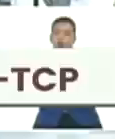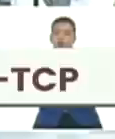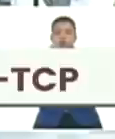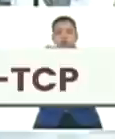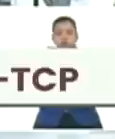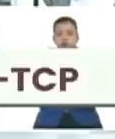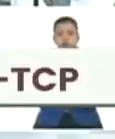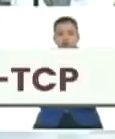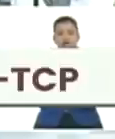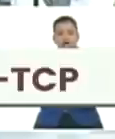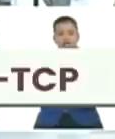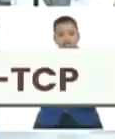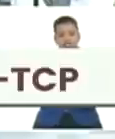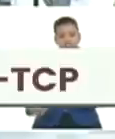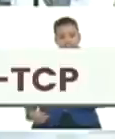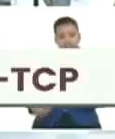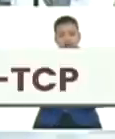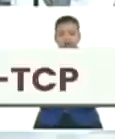China,